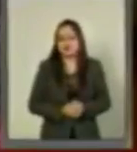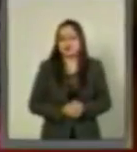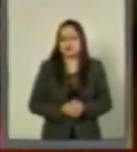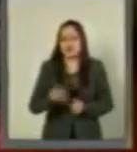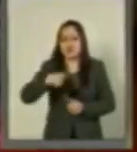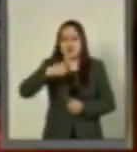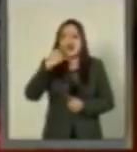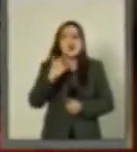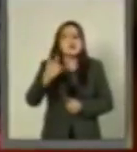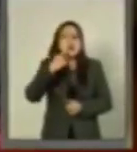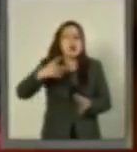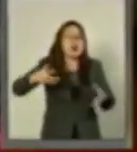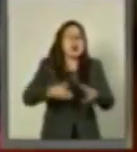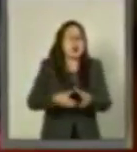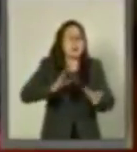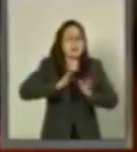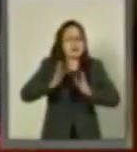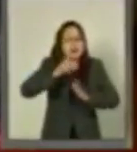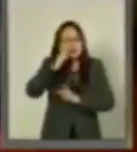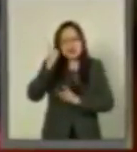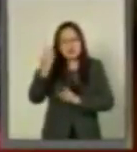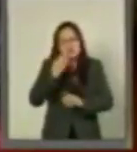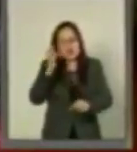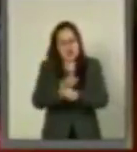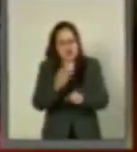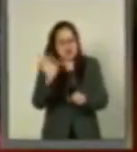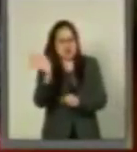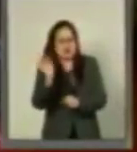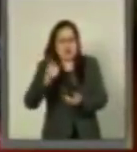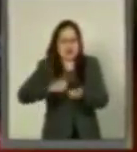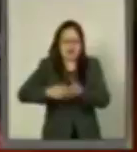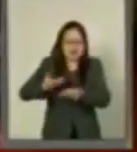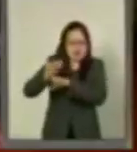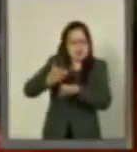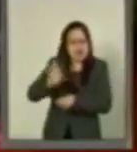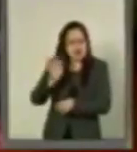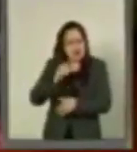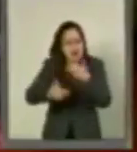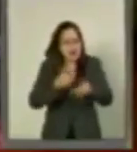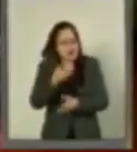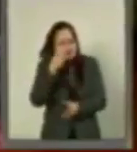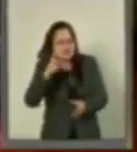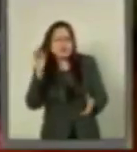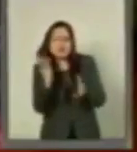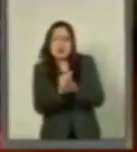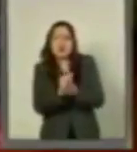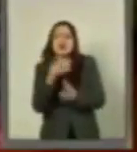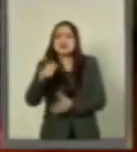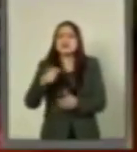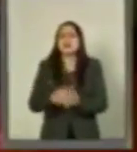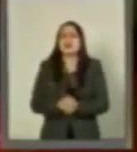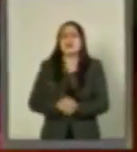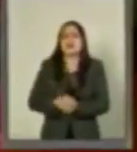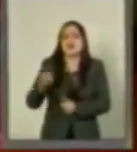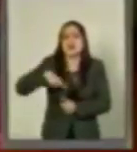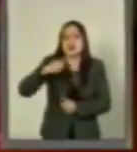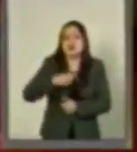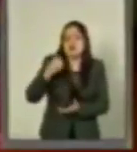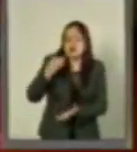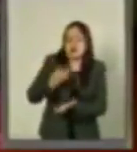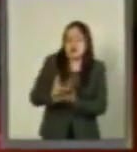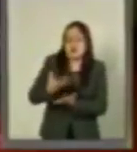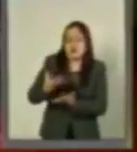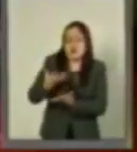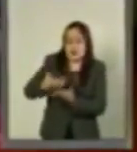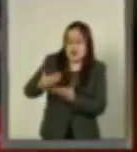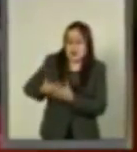al esfuerzo de nuestras Fuerzas Armadas, de la Policía Federal, incluso de las locales, es tanto como solamente estar, y así